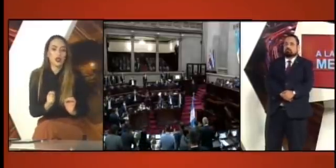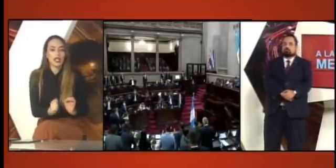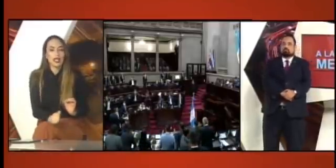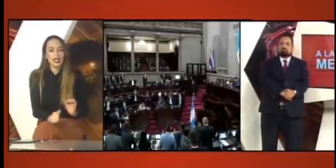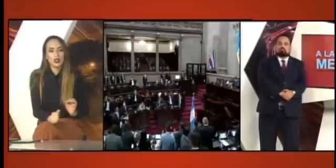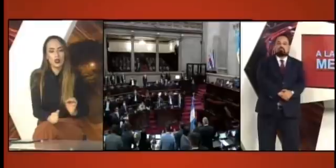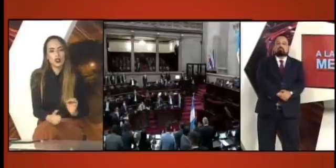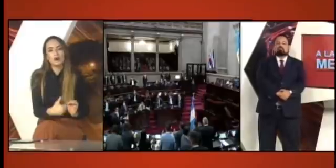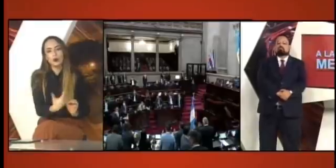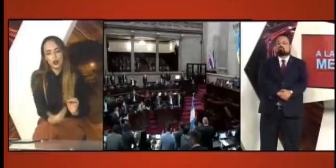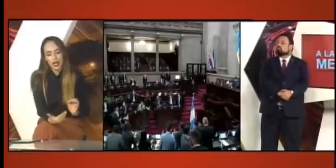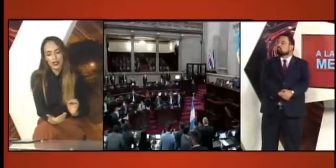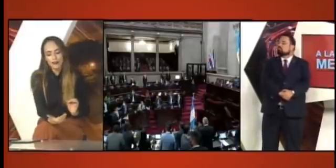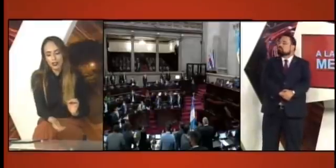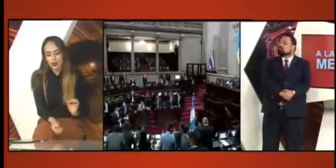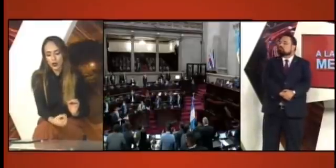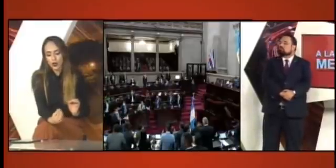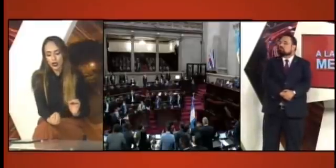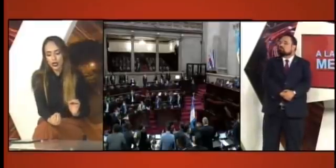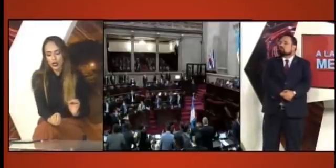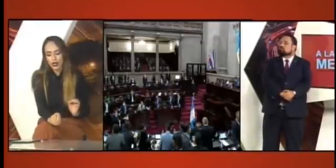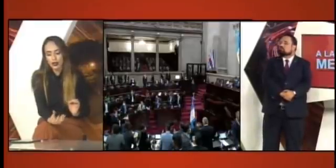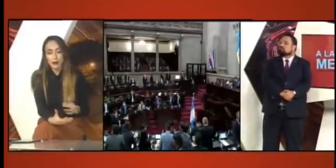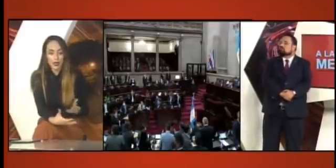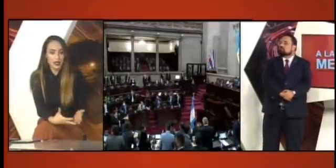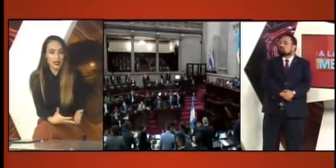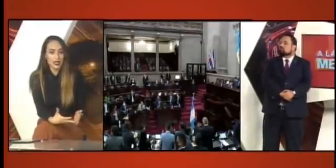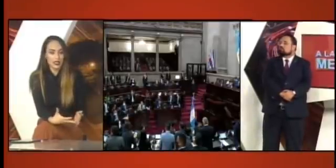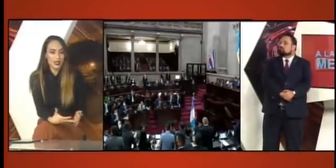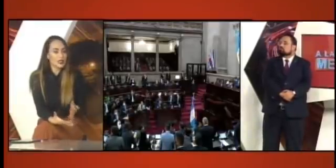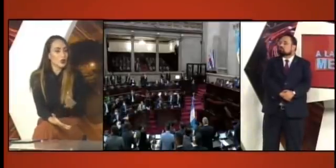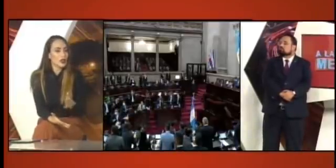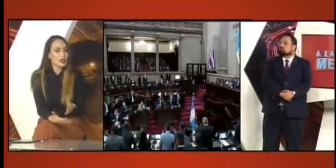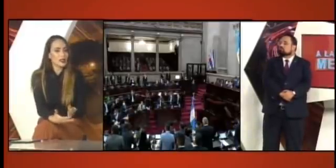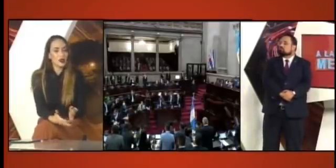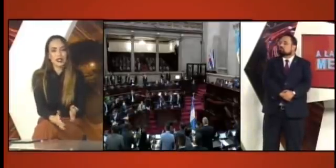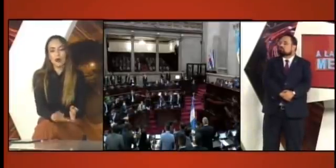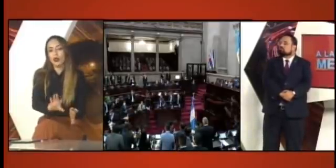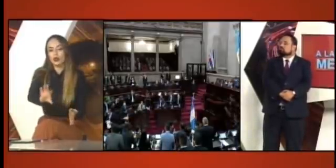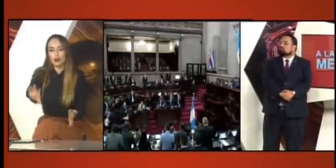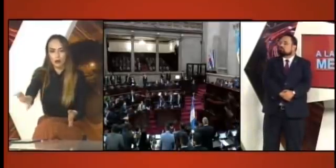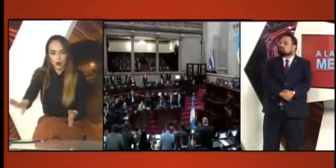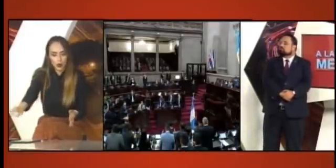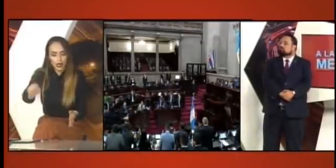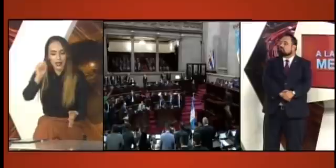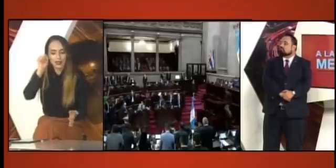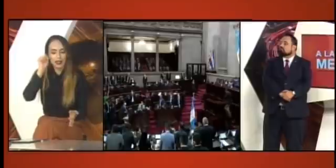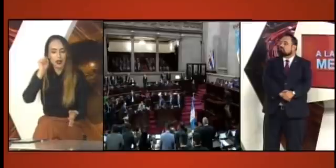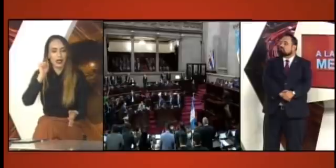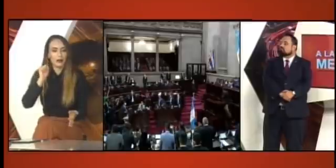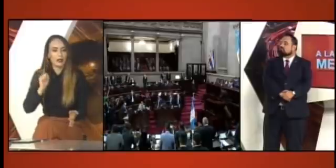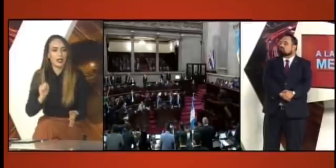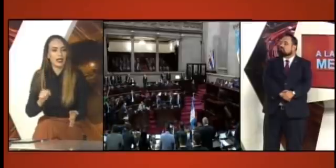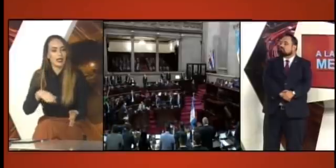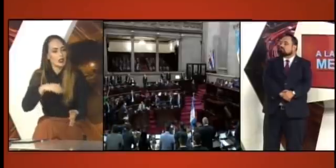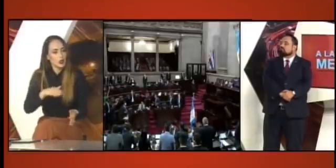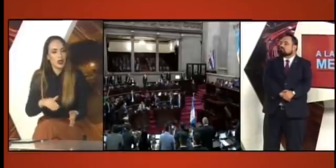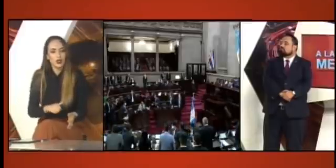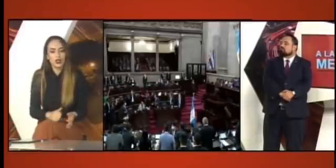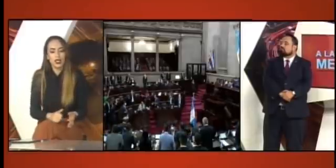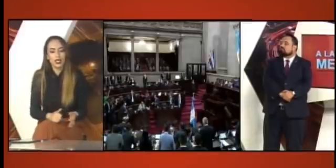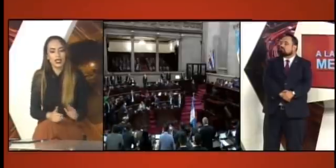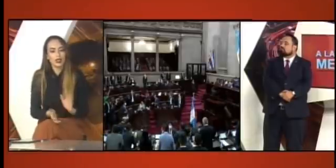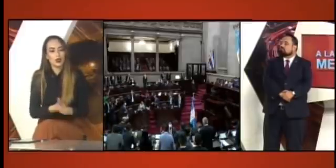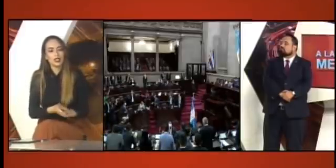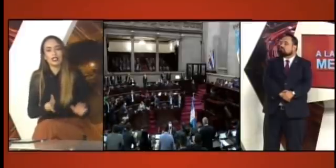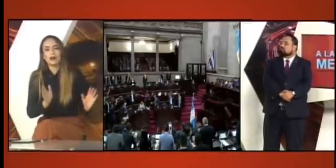toque de queda entonces por la infracción también tiene que seguir no es no es que bueno sin probó el estado de calamidad no